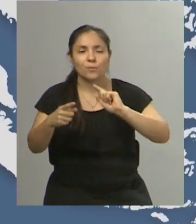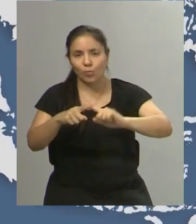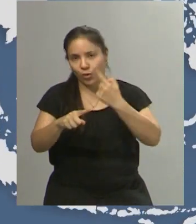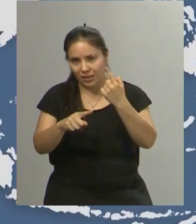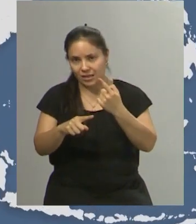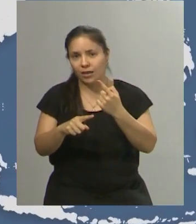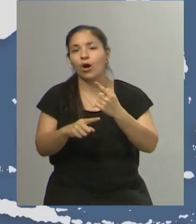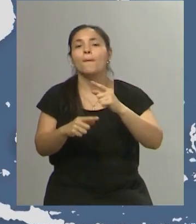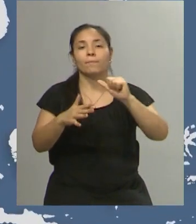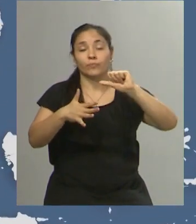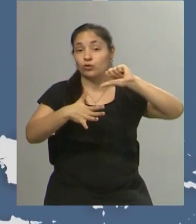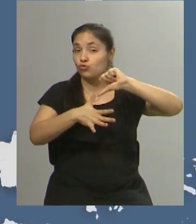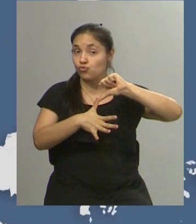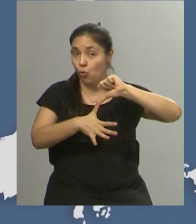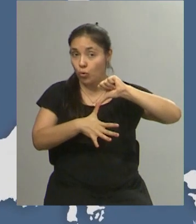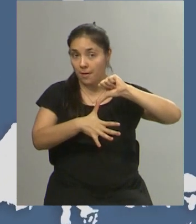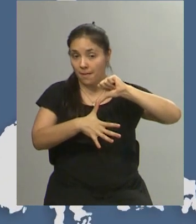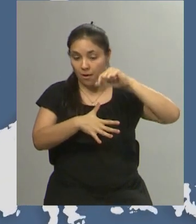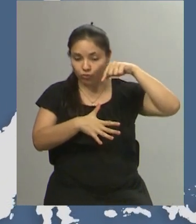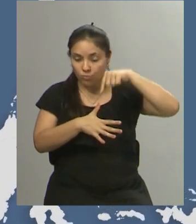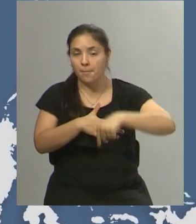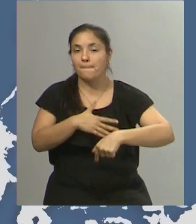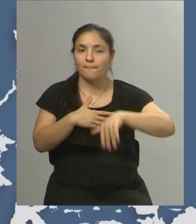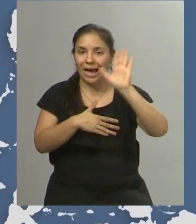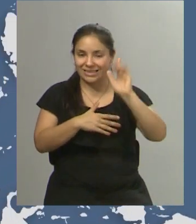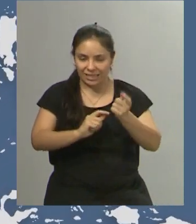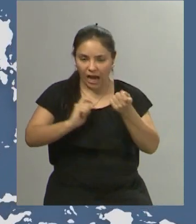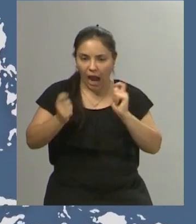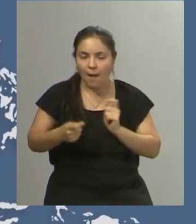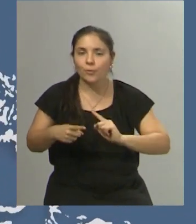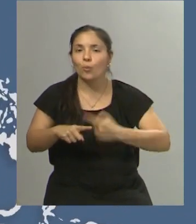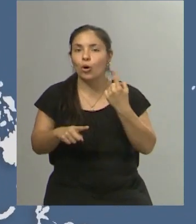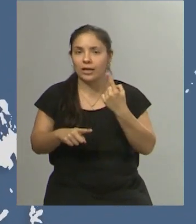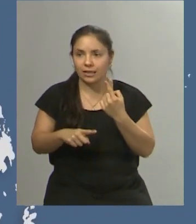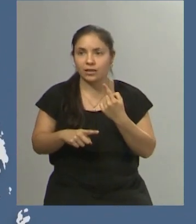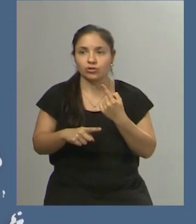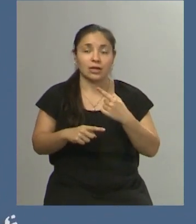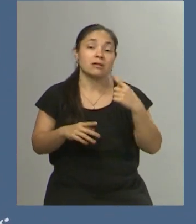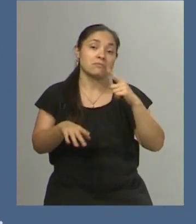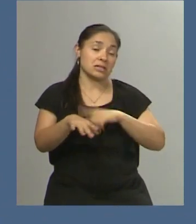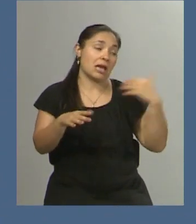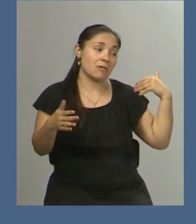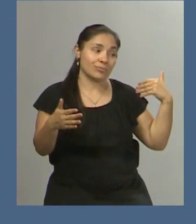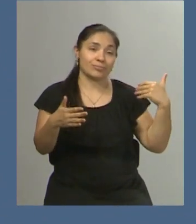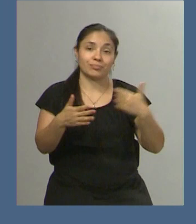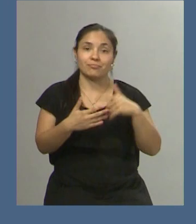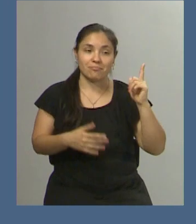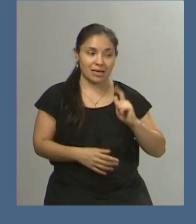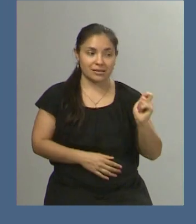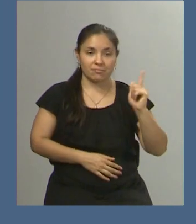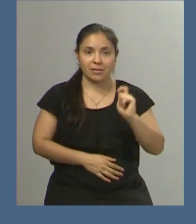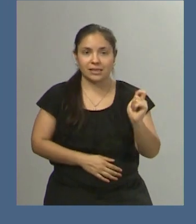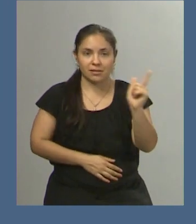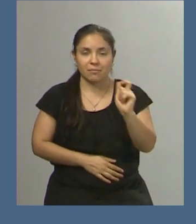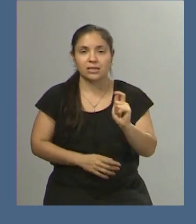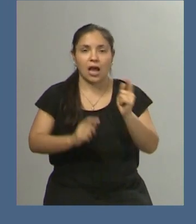en América del Sur, particularmente América del Sur, en los últimos tiempos, en los últimos meses.